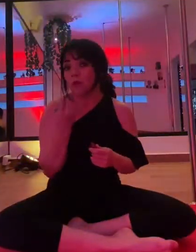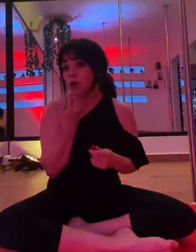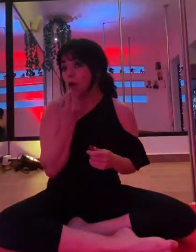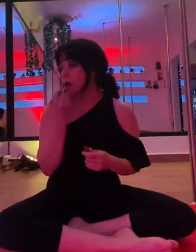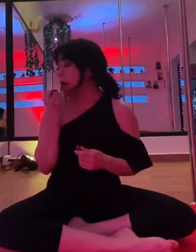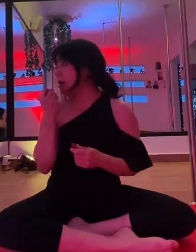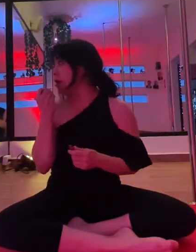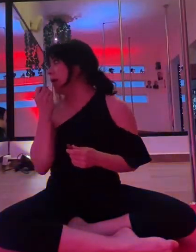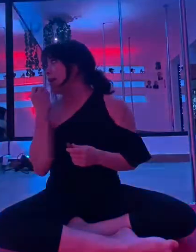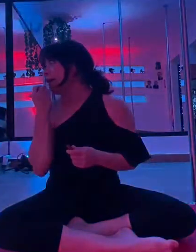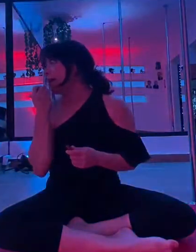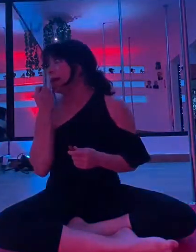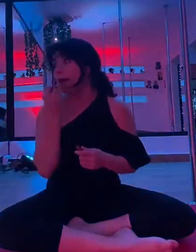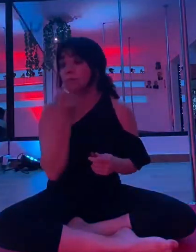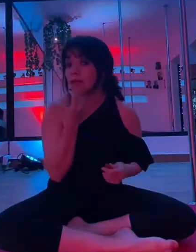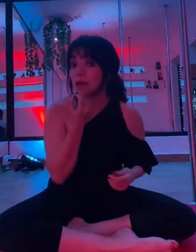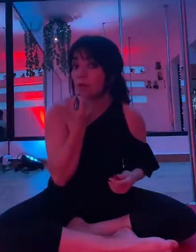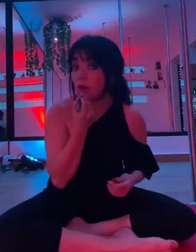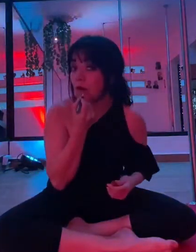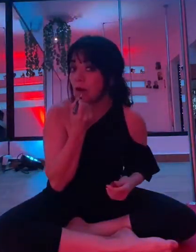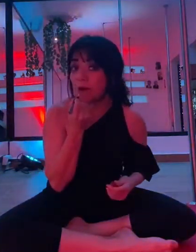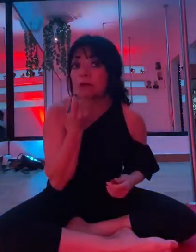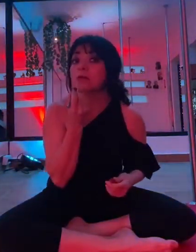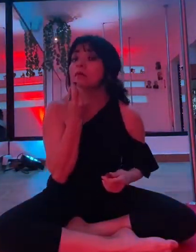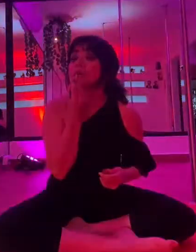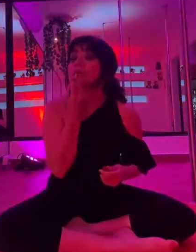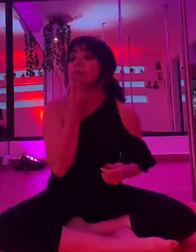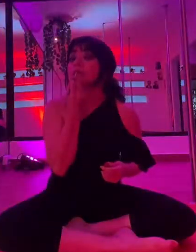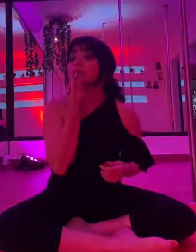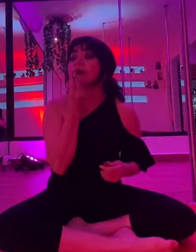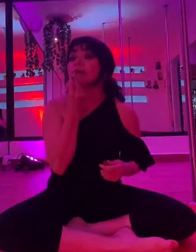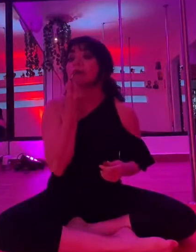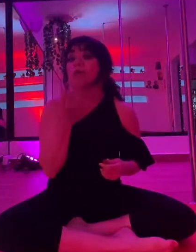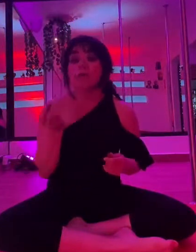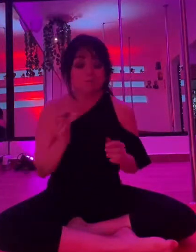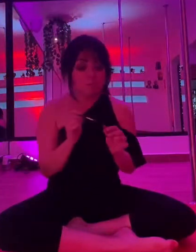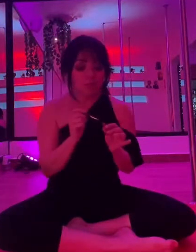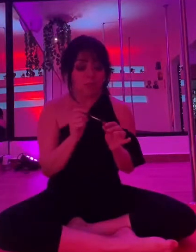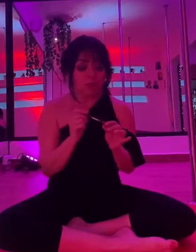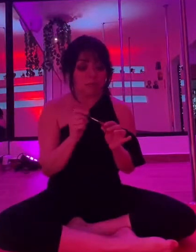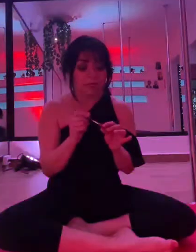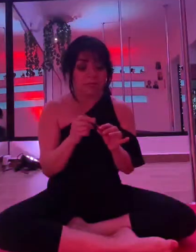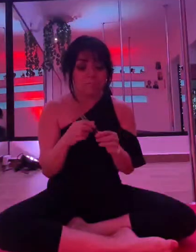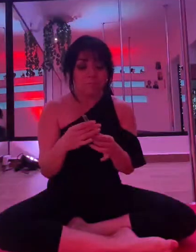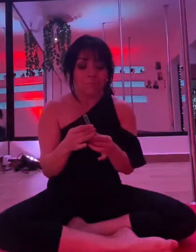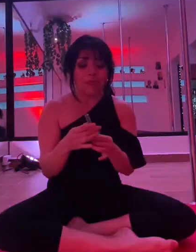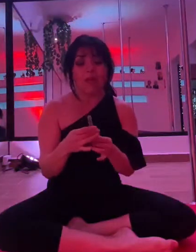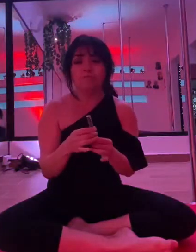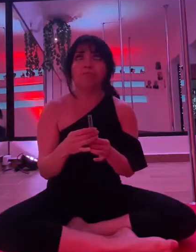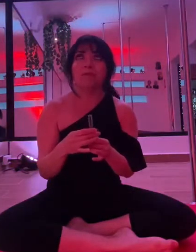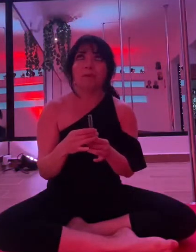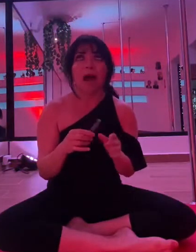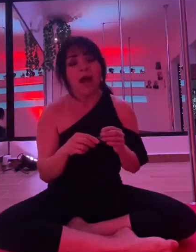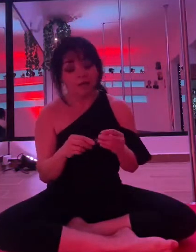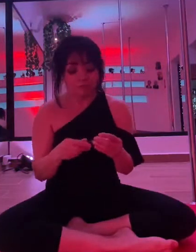pintar un poquito, ajá, mi labio, de arriba, abajo, un poquito nada más.